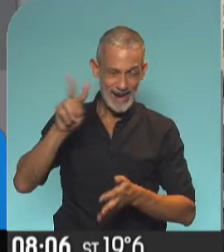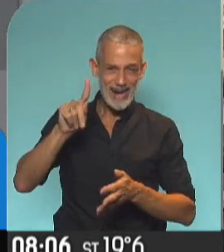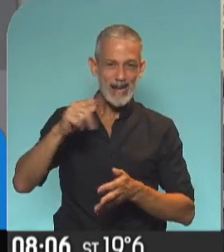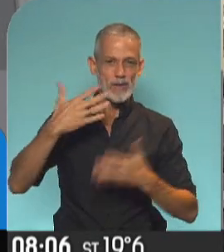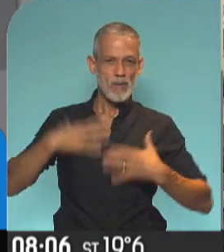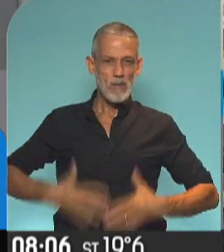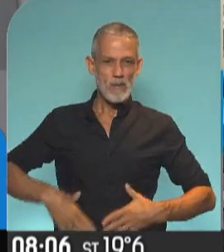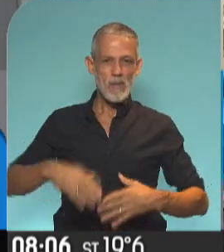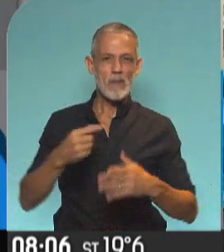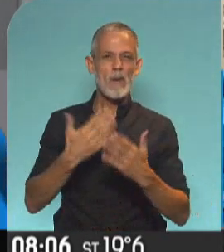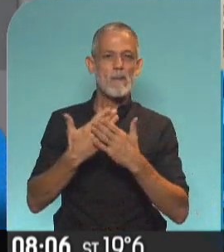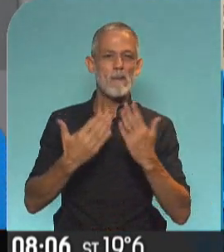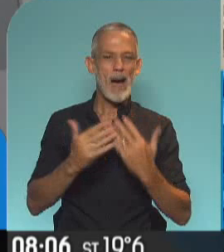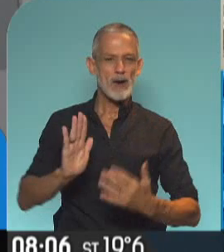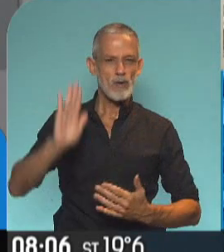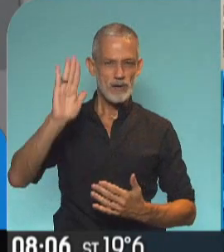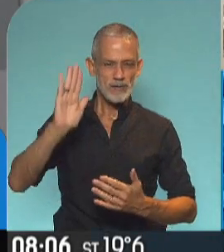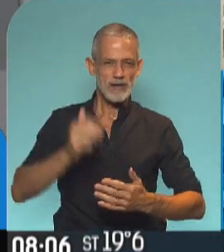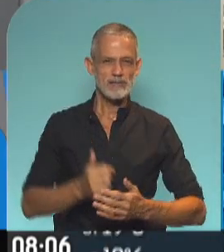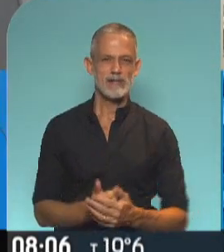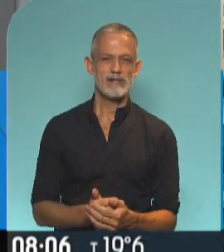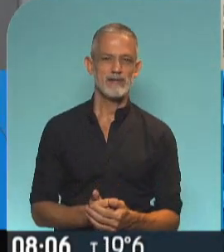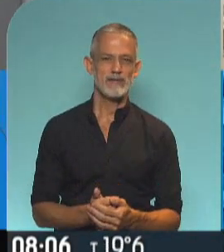su mano alzada,